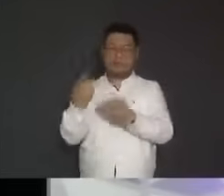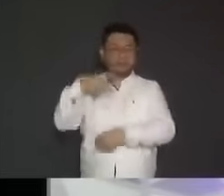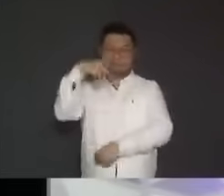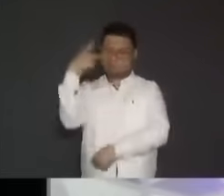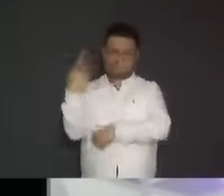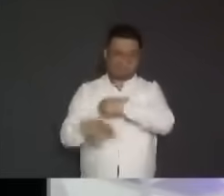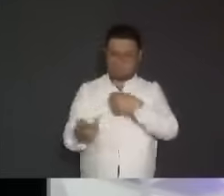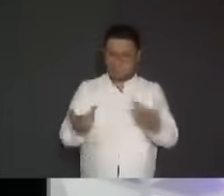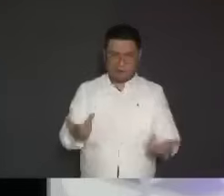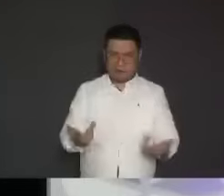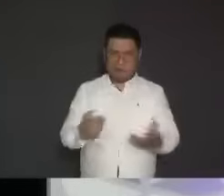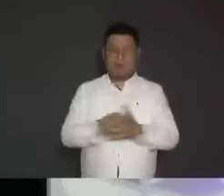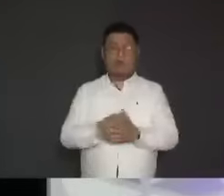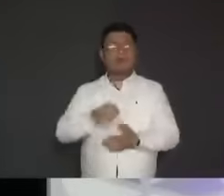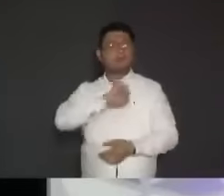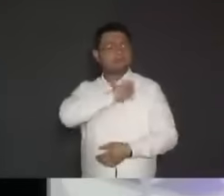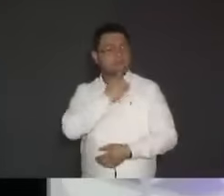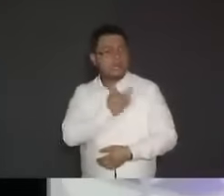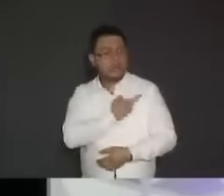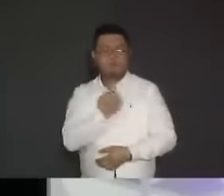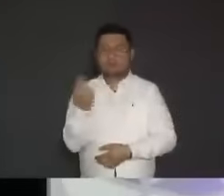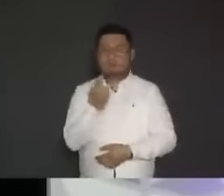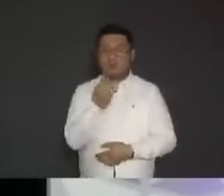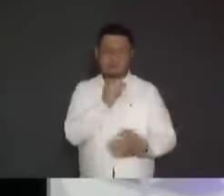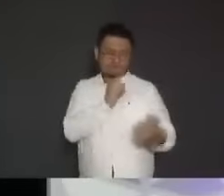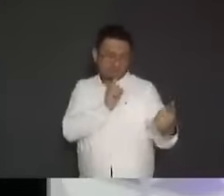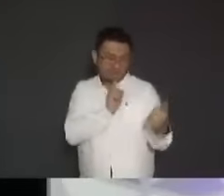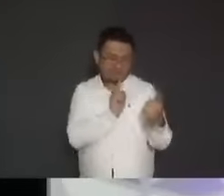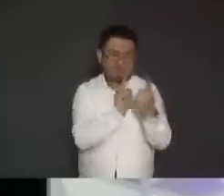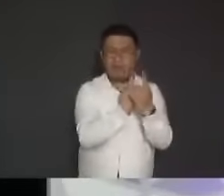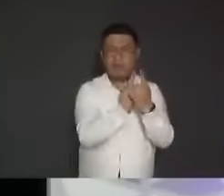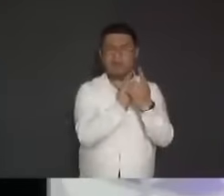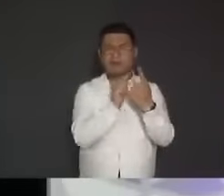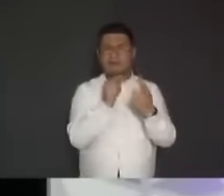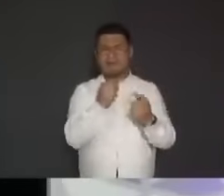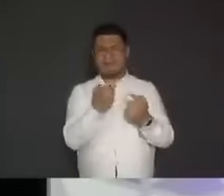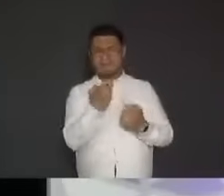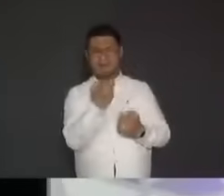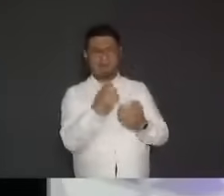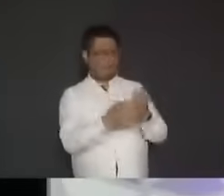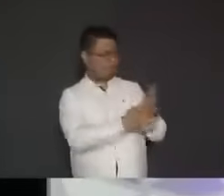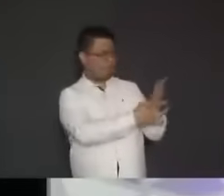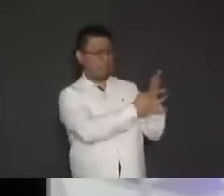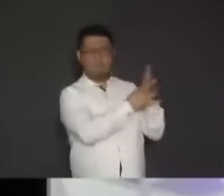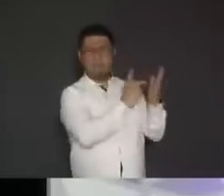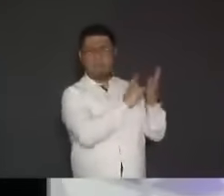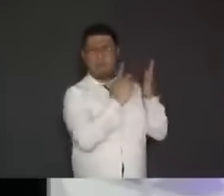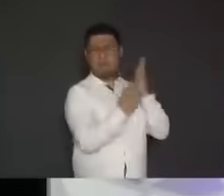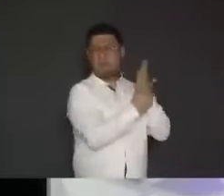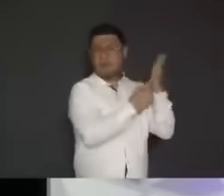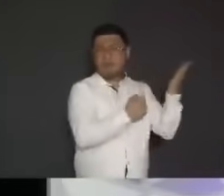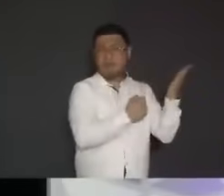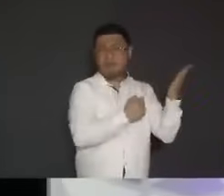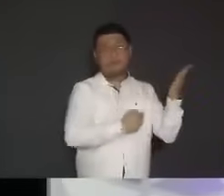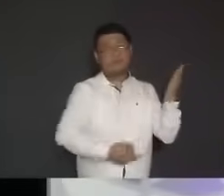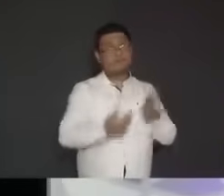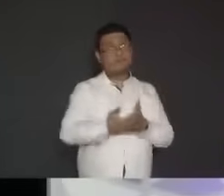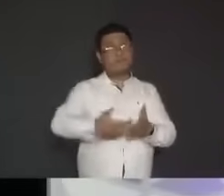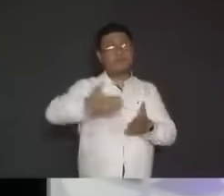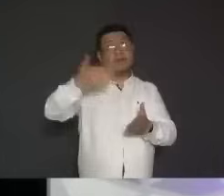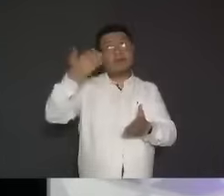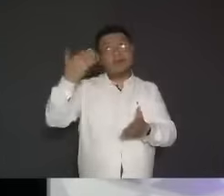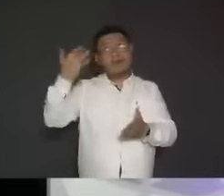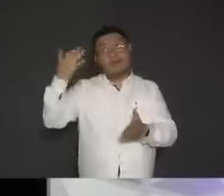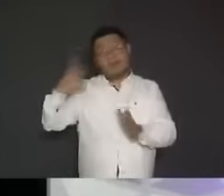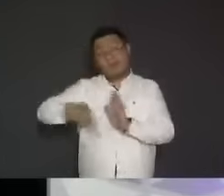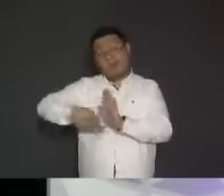es salud, es cercanía y es atención. Y esas propuestas que dan son recicladas. Lo que describió Renan son lo que hoy se conoce